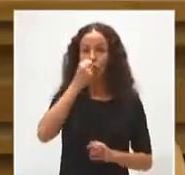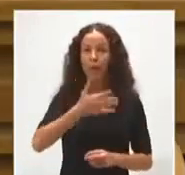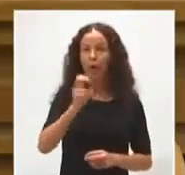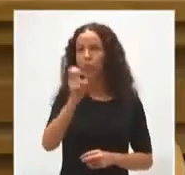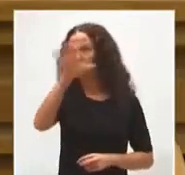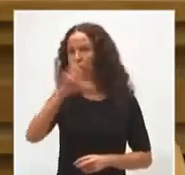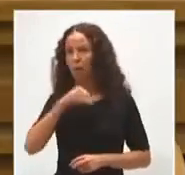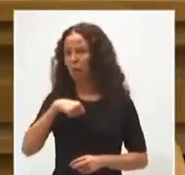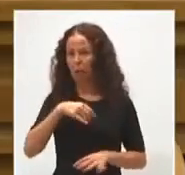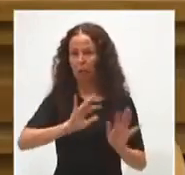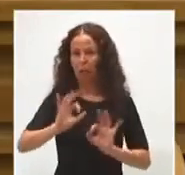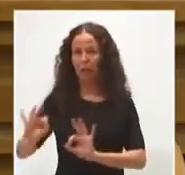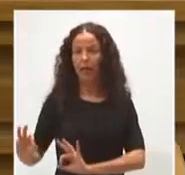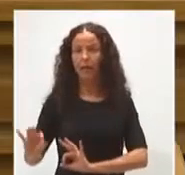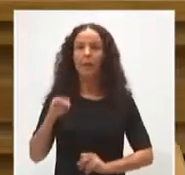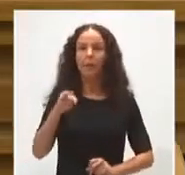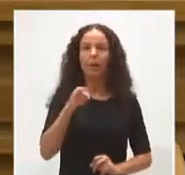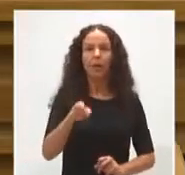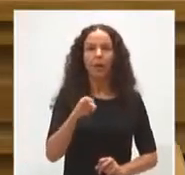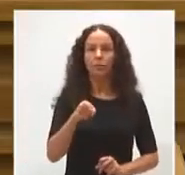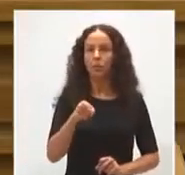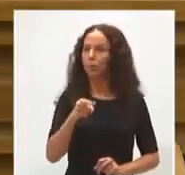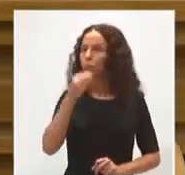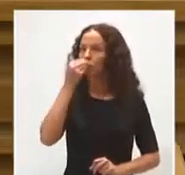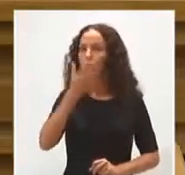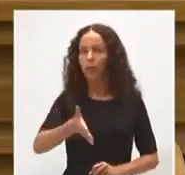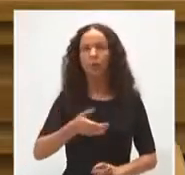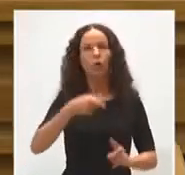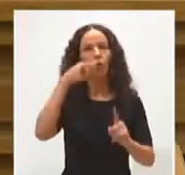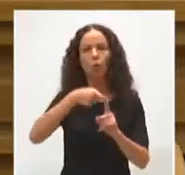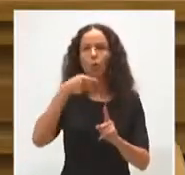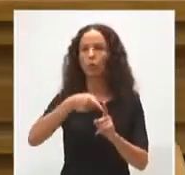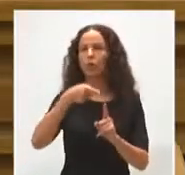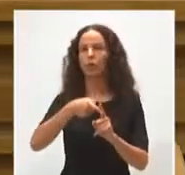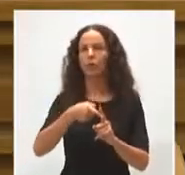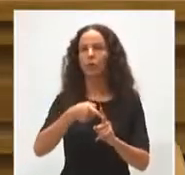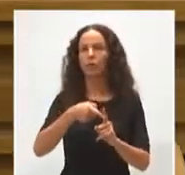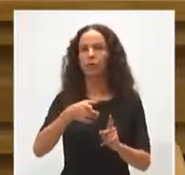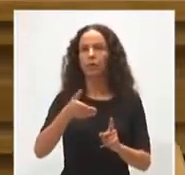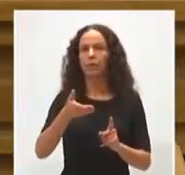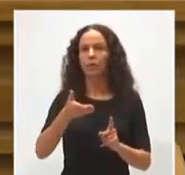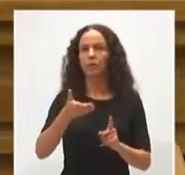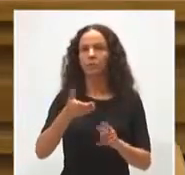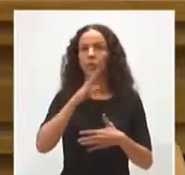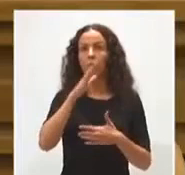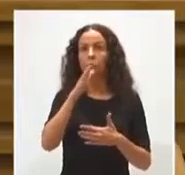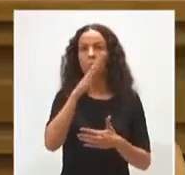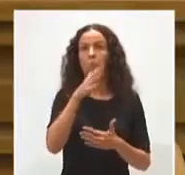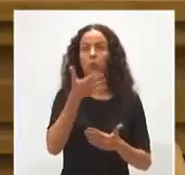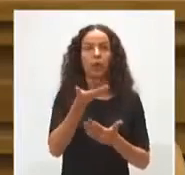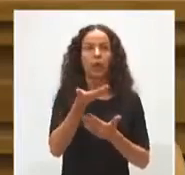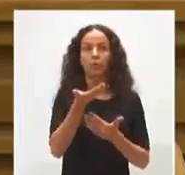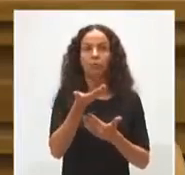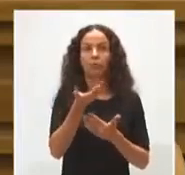todavía y que sin embargo es excepcionalmente útil excepcionalmente útil que los sin moverse de un sitio para otro